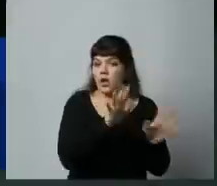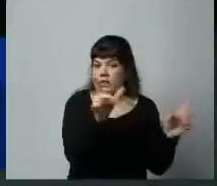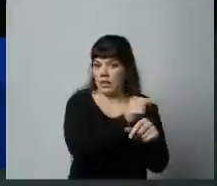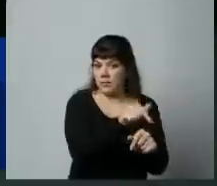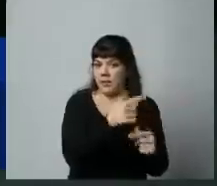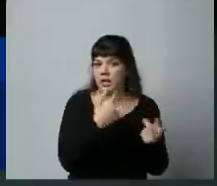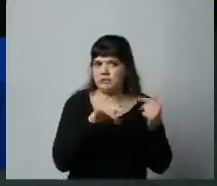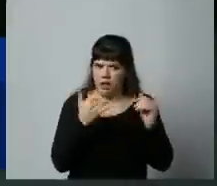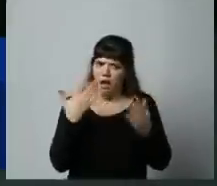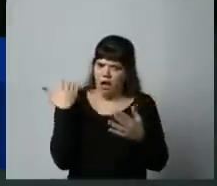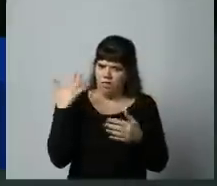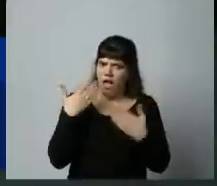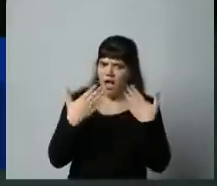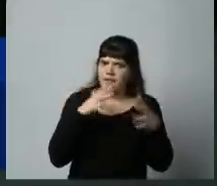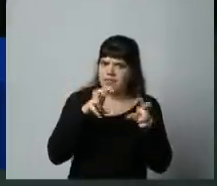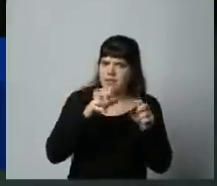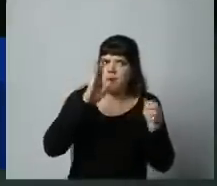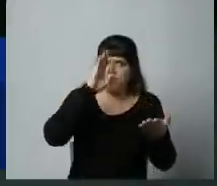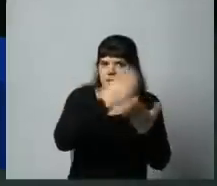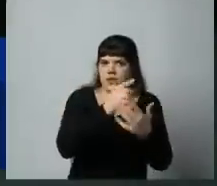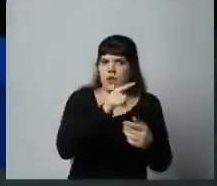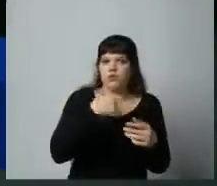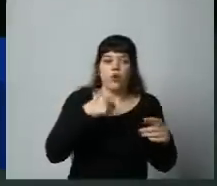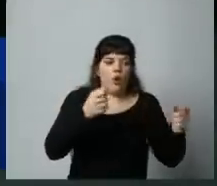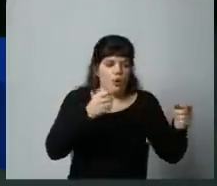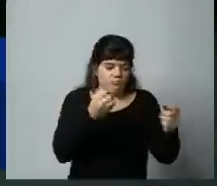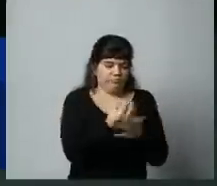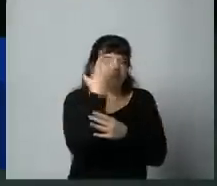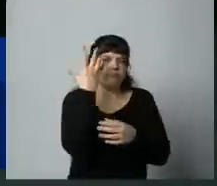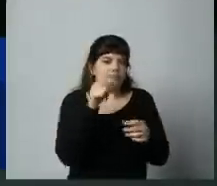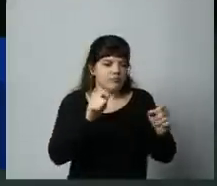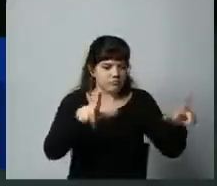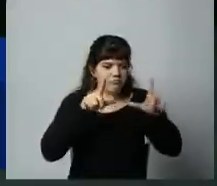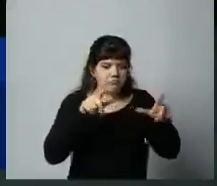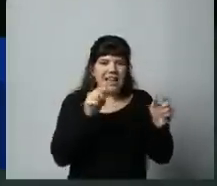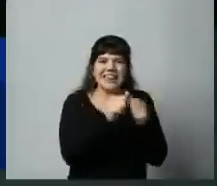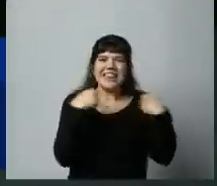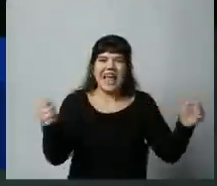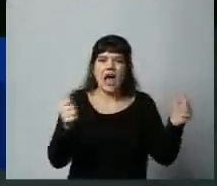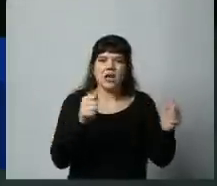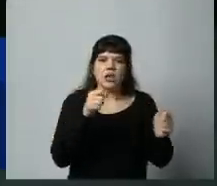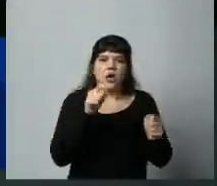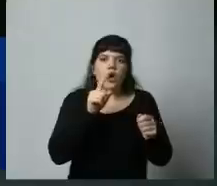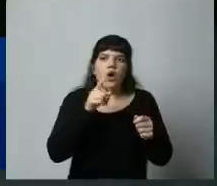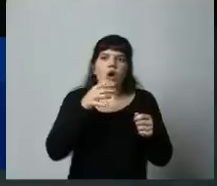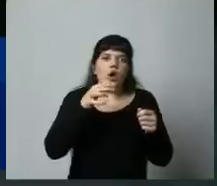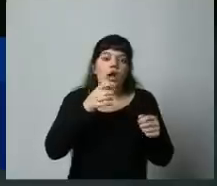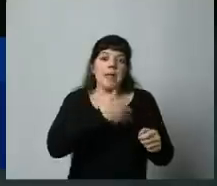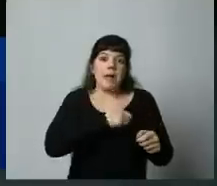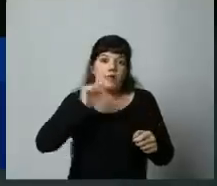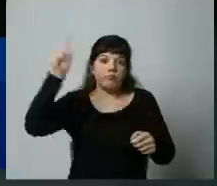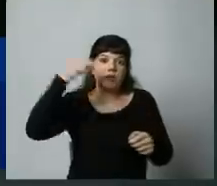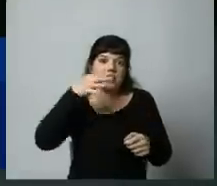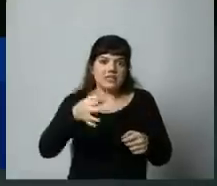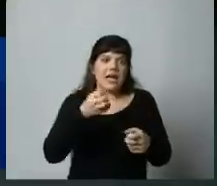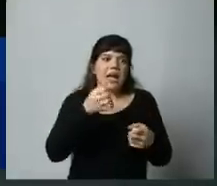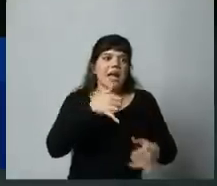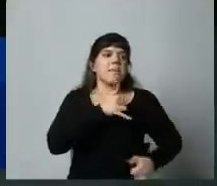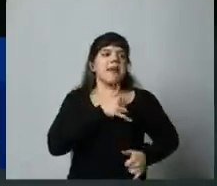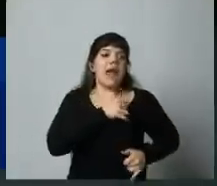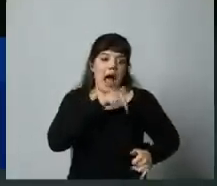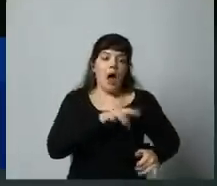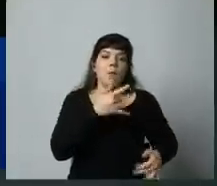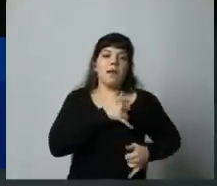se venía un golpe de estado encontré recortes de diarios españoles que decían no pasa de semana santa que los militares